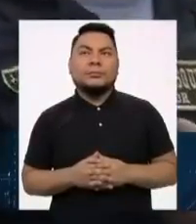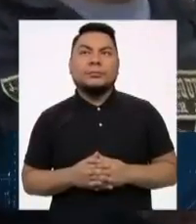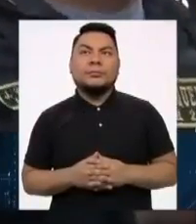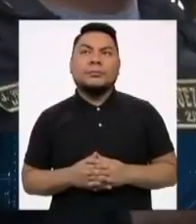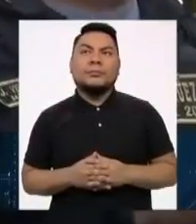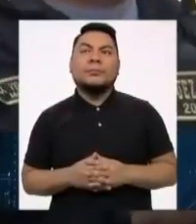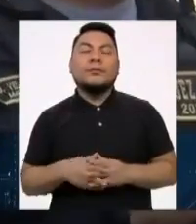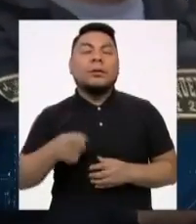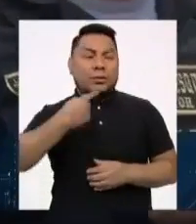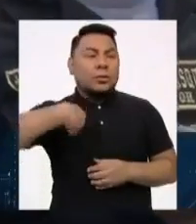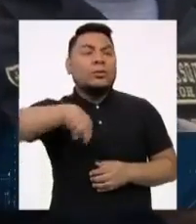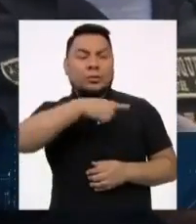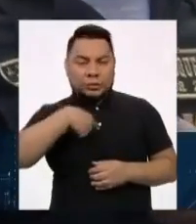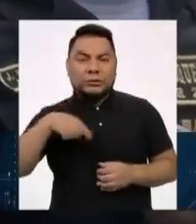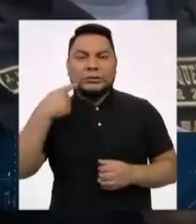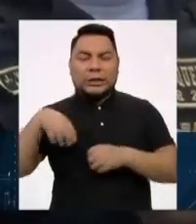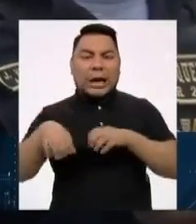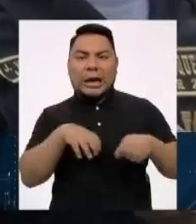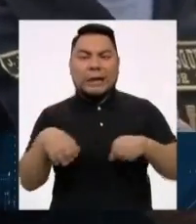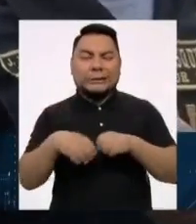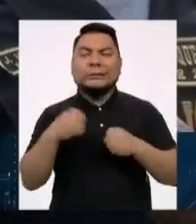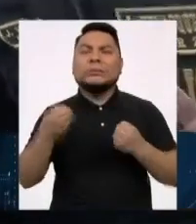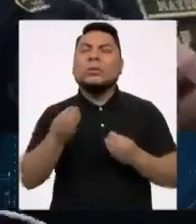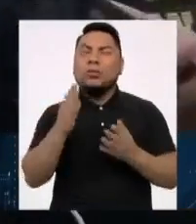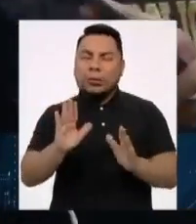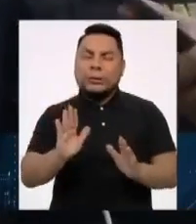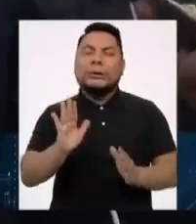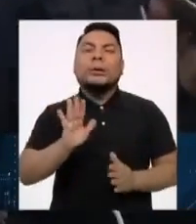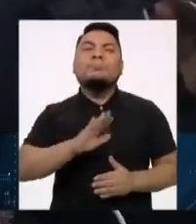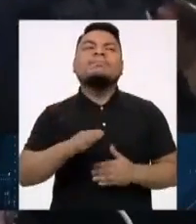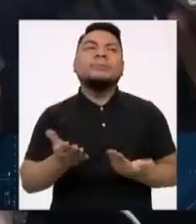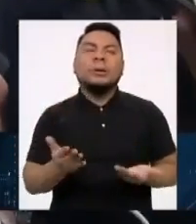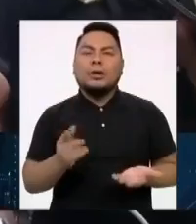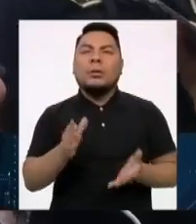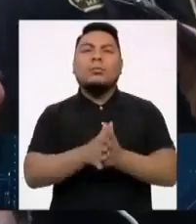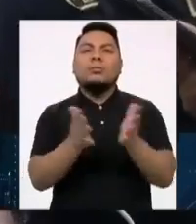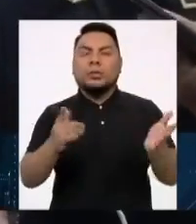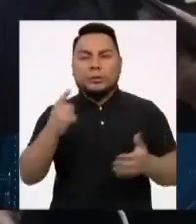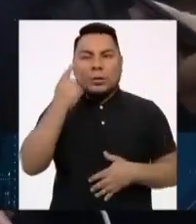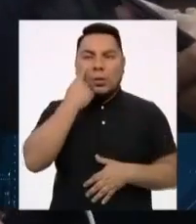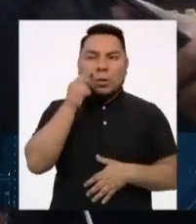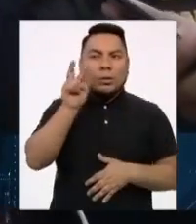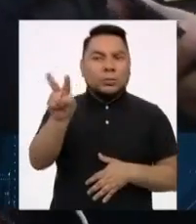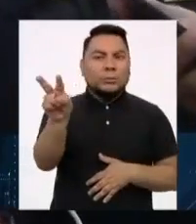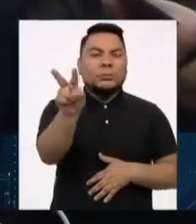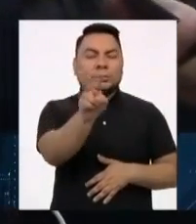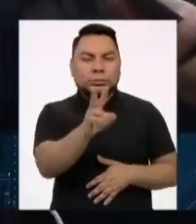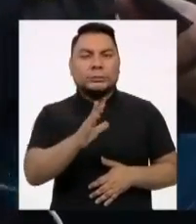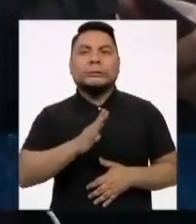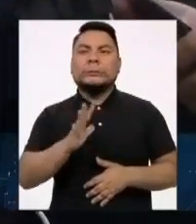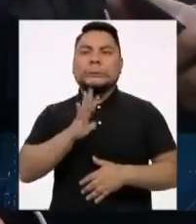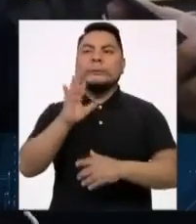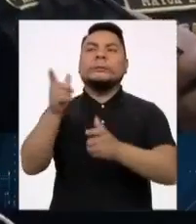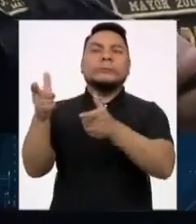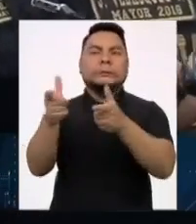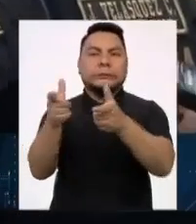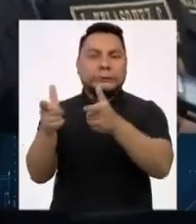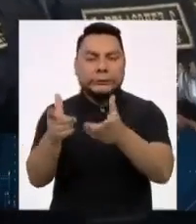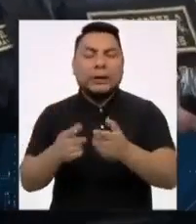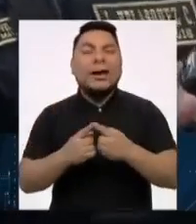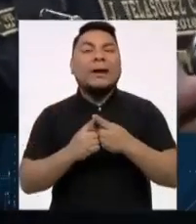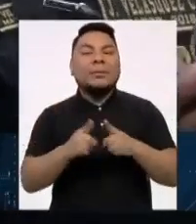Nosotros hemos actuado con mucho tino, con mucha persuasión, ¿sí? Pero ustedes han visto que en algún momento esto se ha